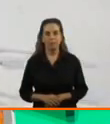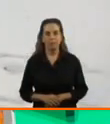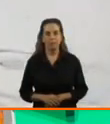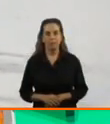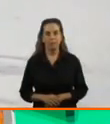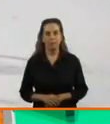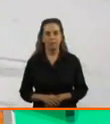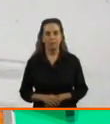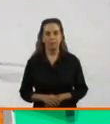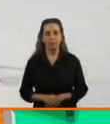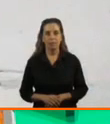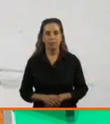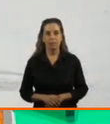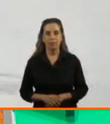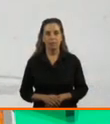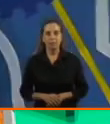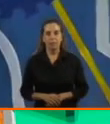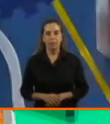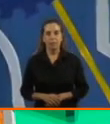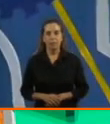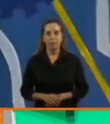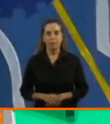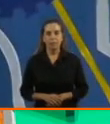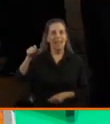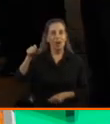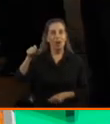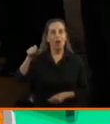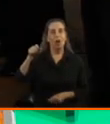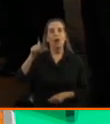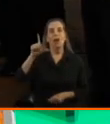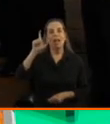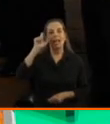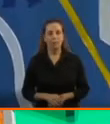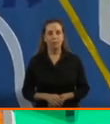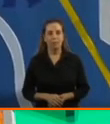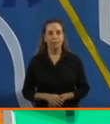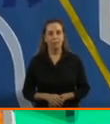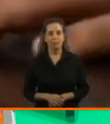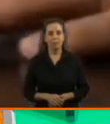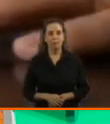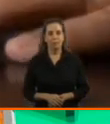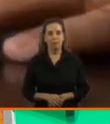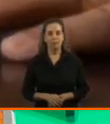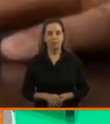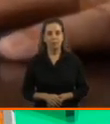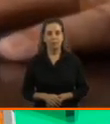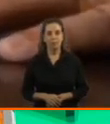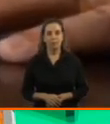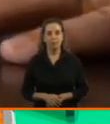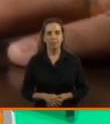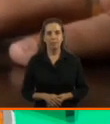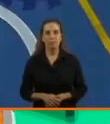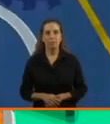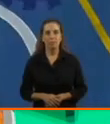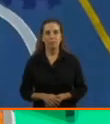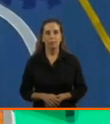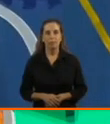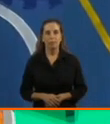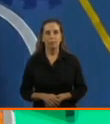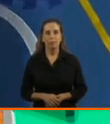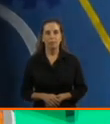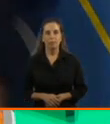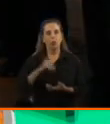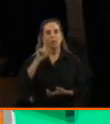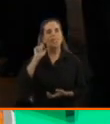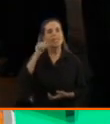el criterio de moderno y no moderno creo que entra dentro de los aspectos simbólicos de esto. Y el punto que usted me trae ahora, que también me parece muy atractivo,